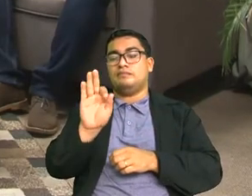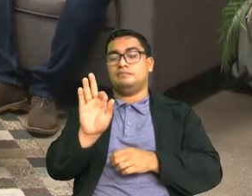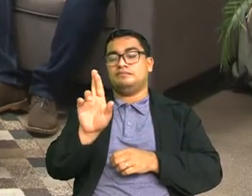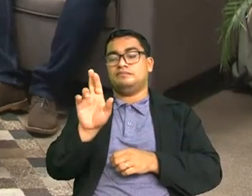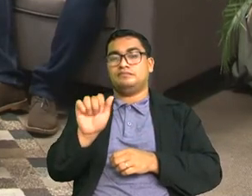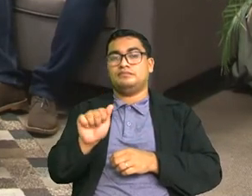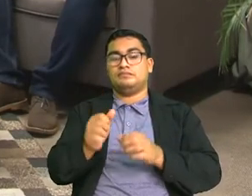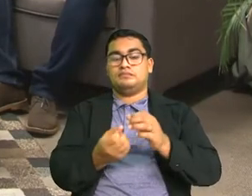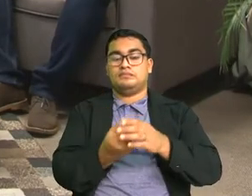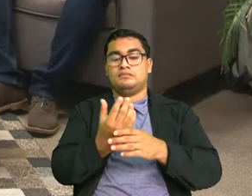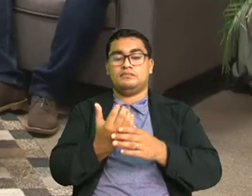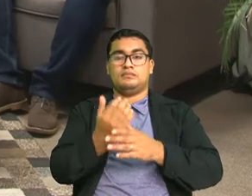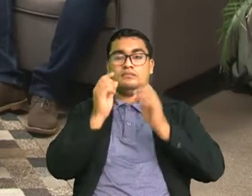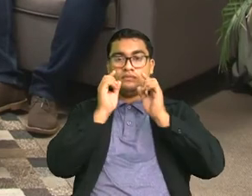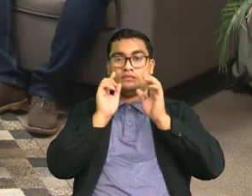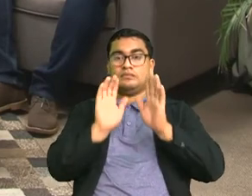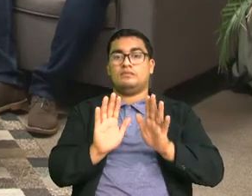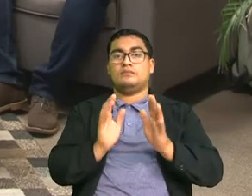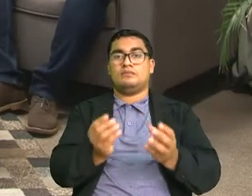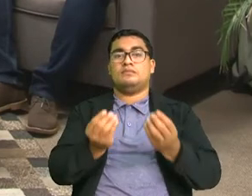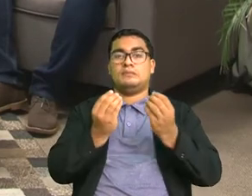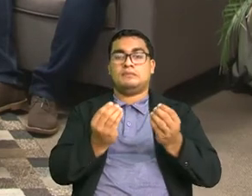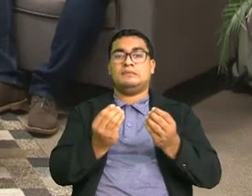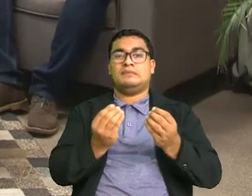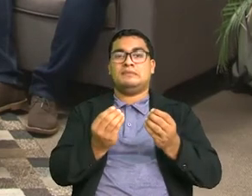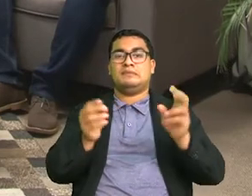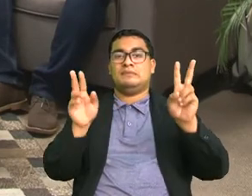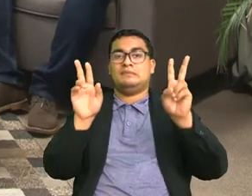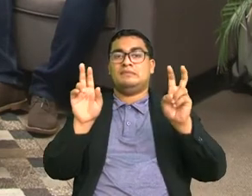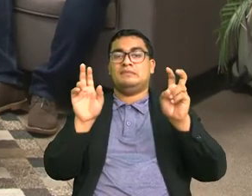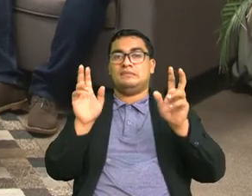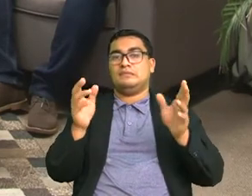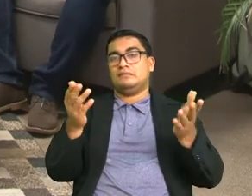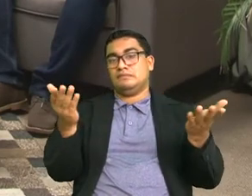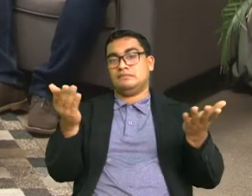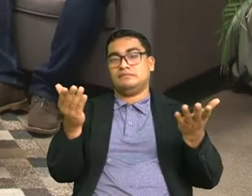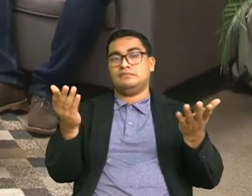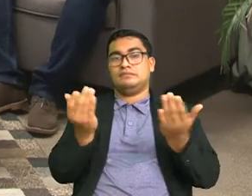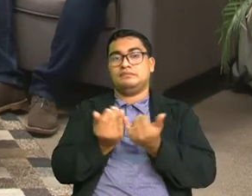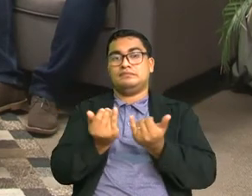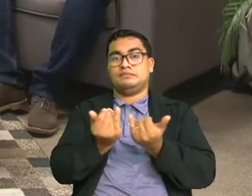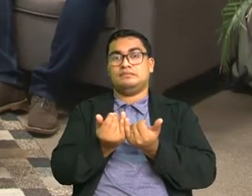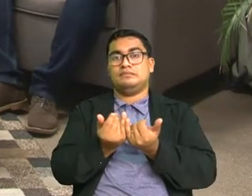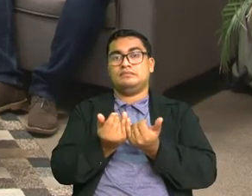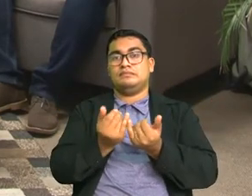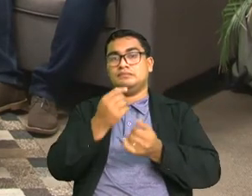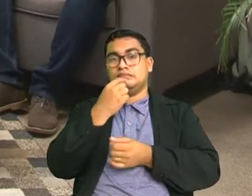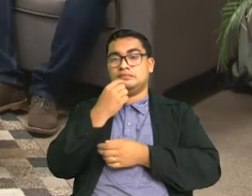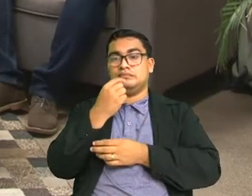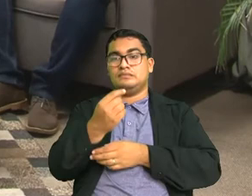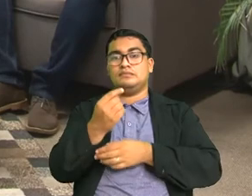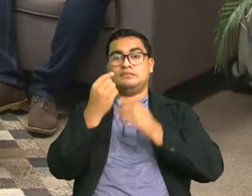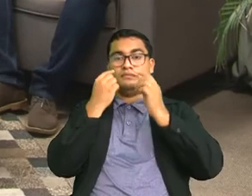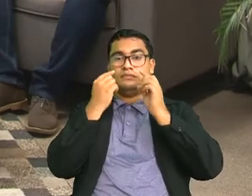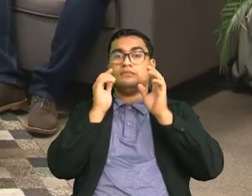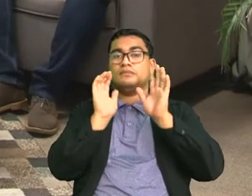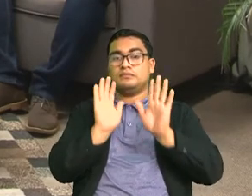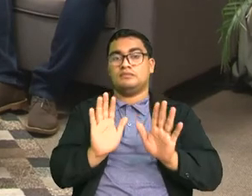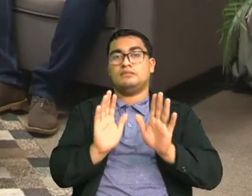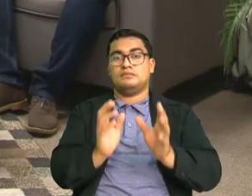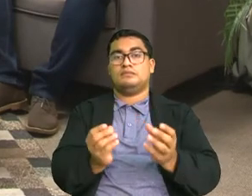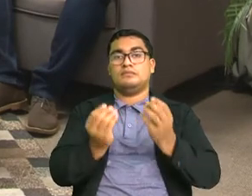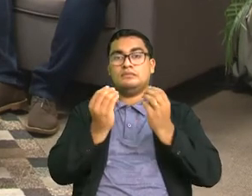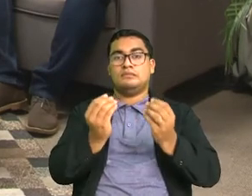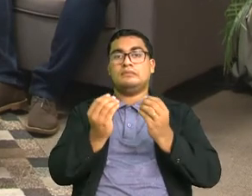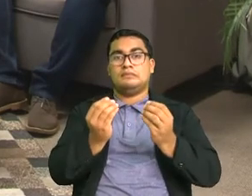mucho del tema de secado de este grano entonces nosotros es decir nosotros prevemos de que el tema de la